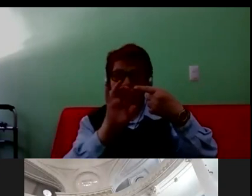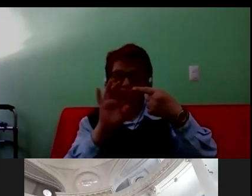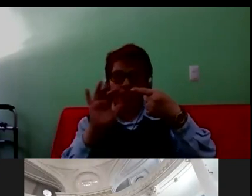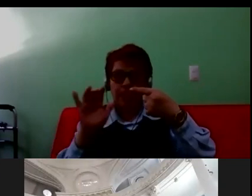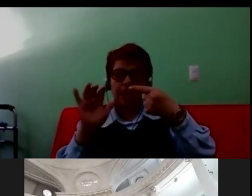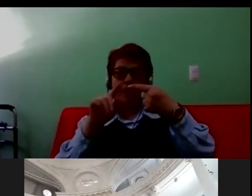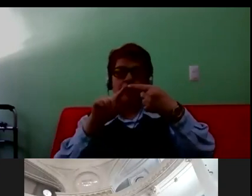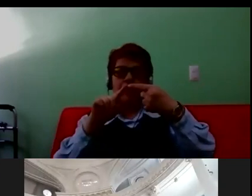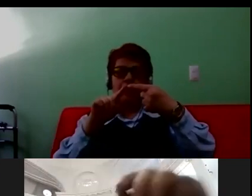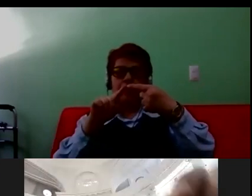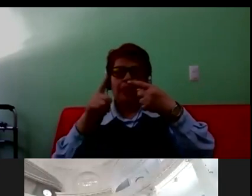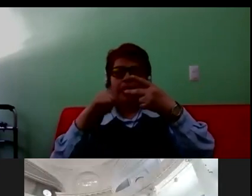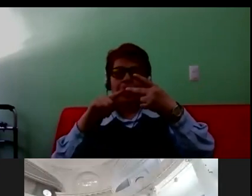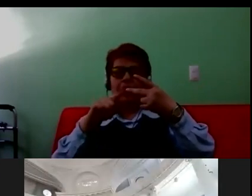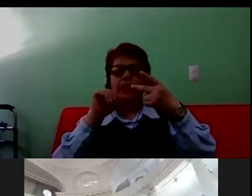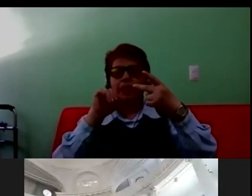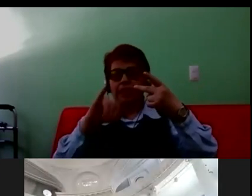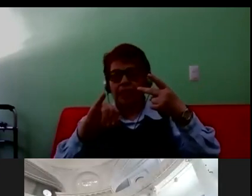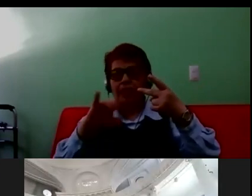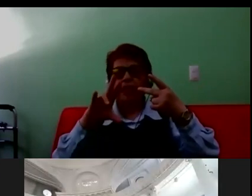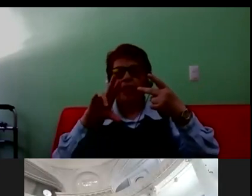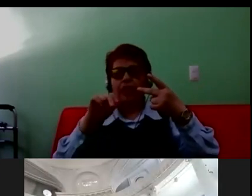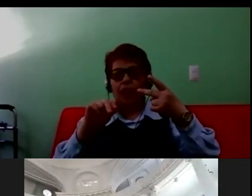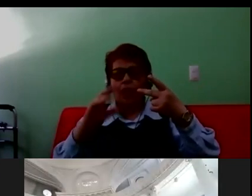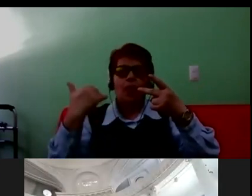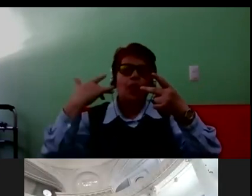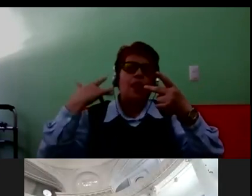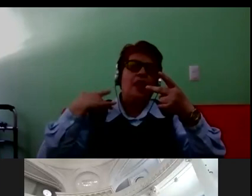nombre y apellido con la expresión a favor, en contra o en abstención,